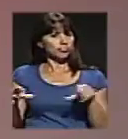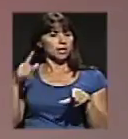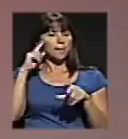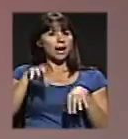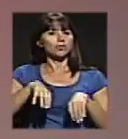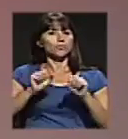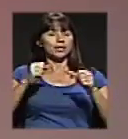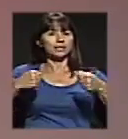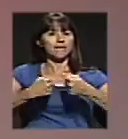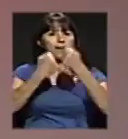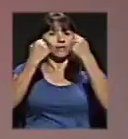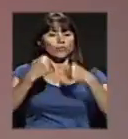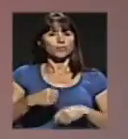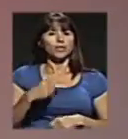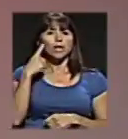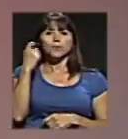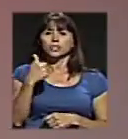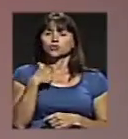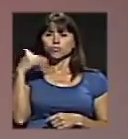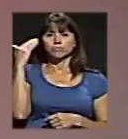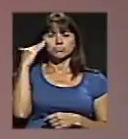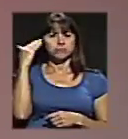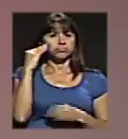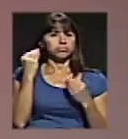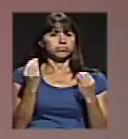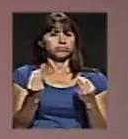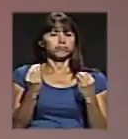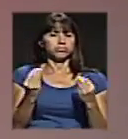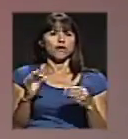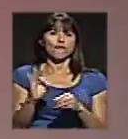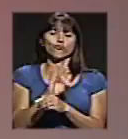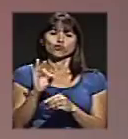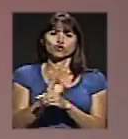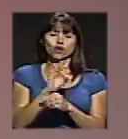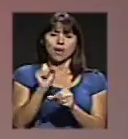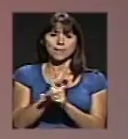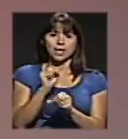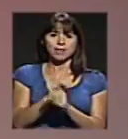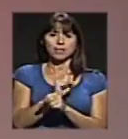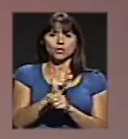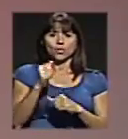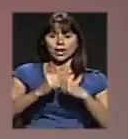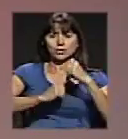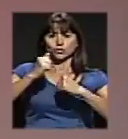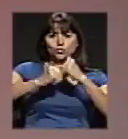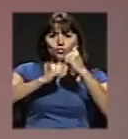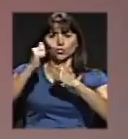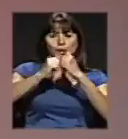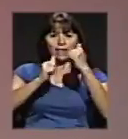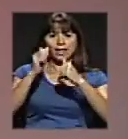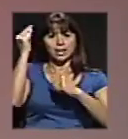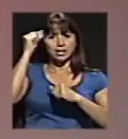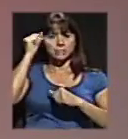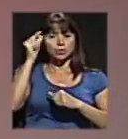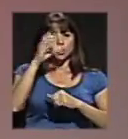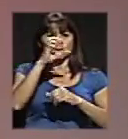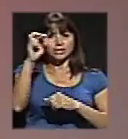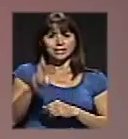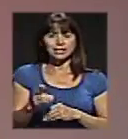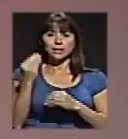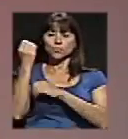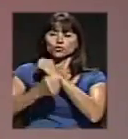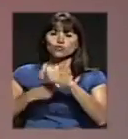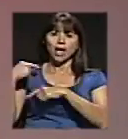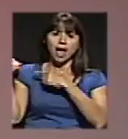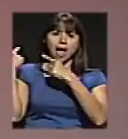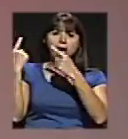reto porque tengo un gran conocimiento del funcionamiento de la estructura del Estado costarricense durante muchos años en mi